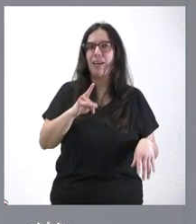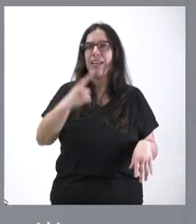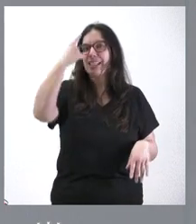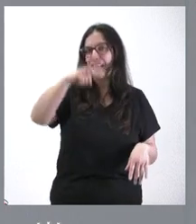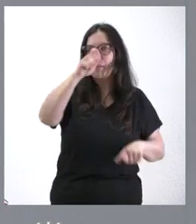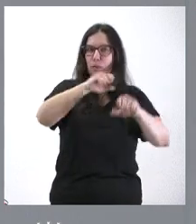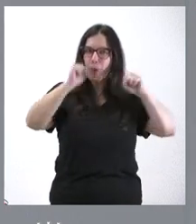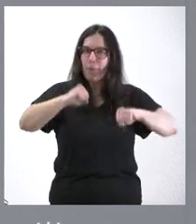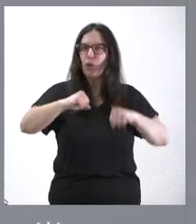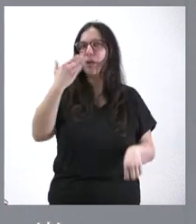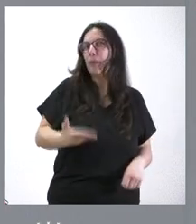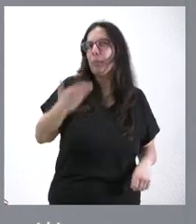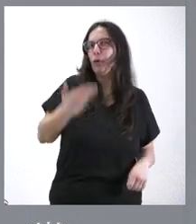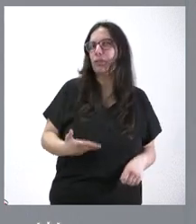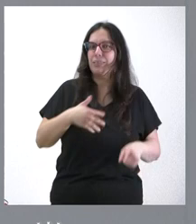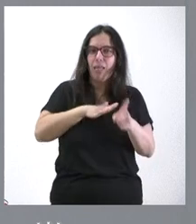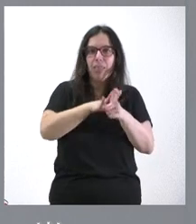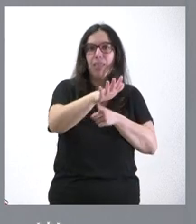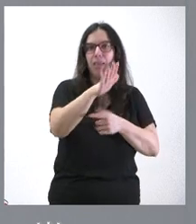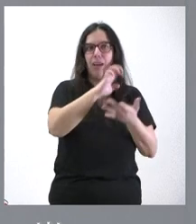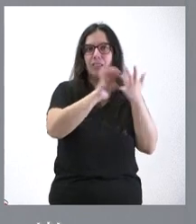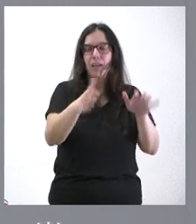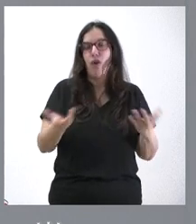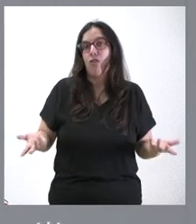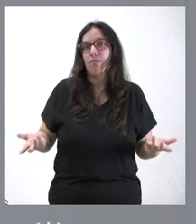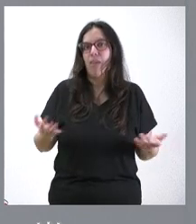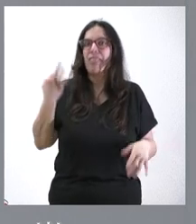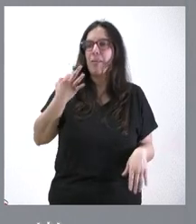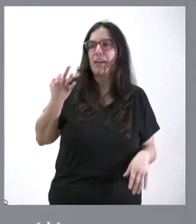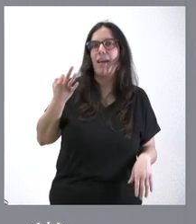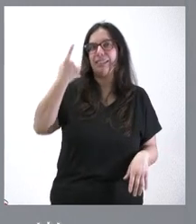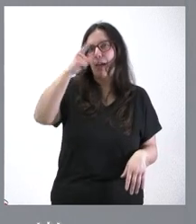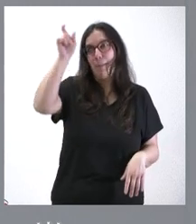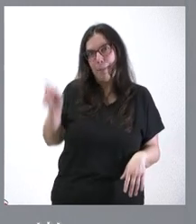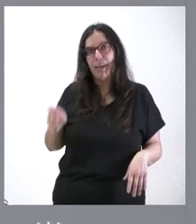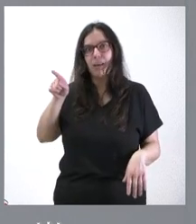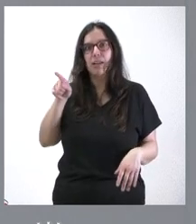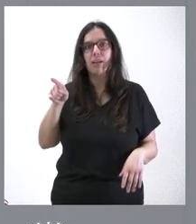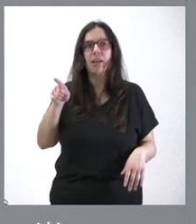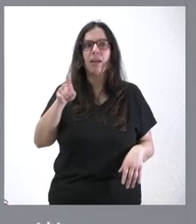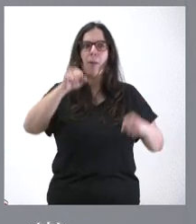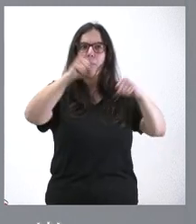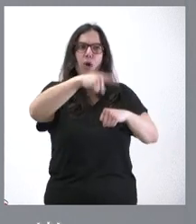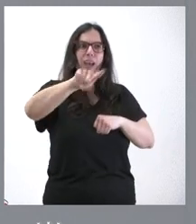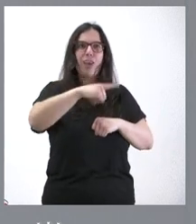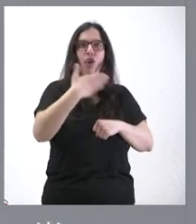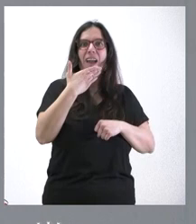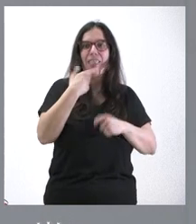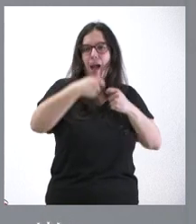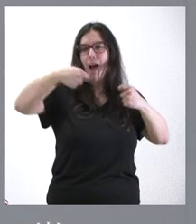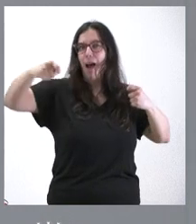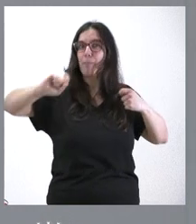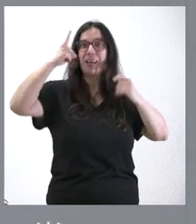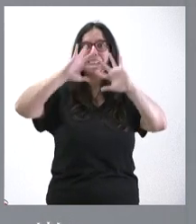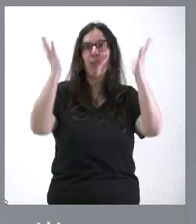mayores hacen a la realidad de nuestra comunidad Autónoma que tendrían que saber que nuestros mayores tienen la mayor esperanza de vida del mundo